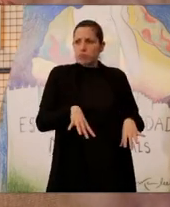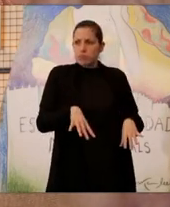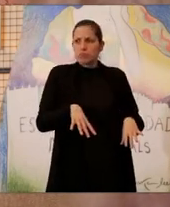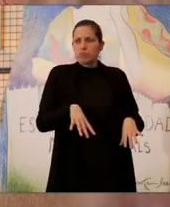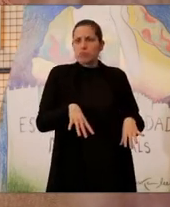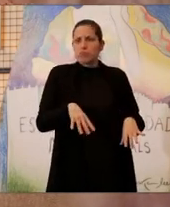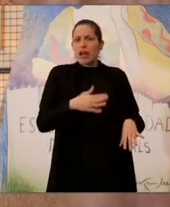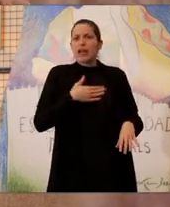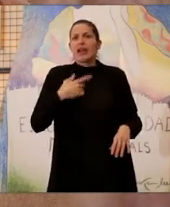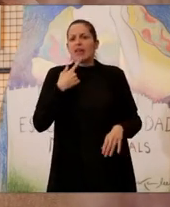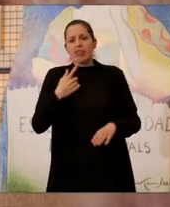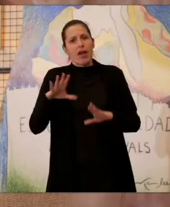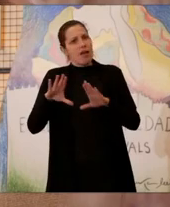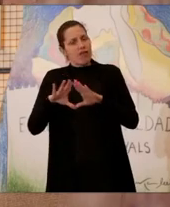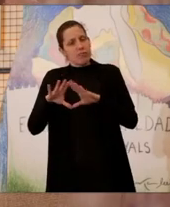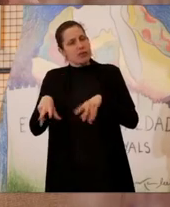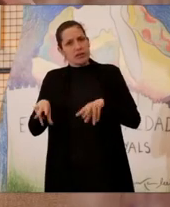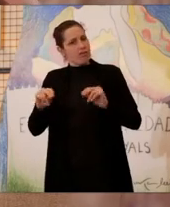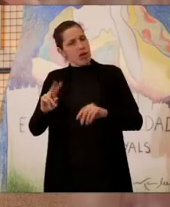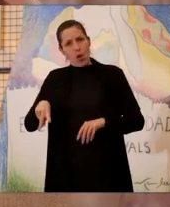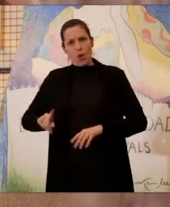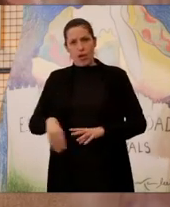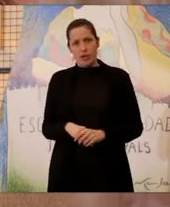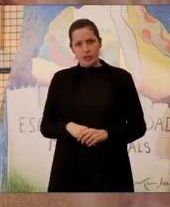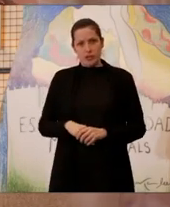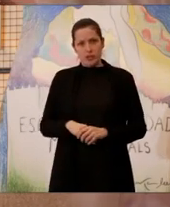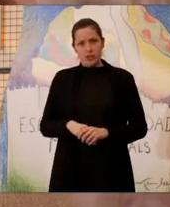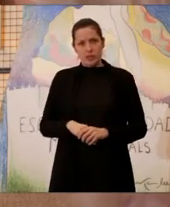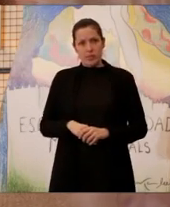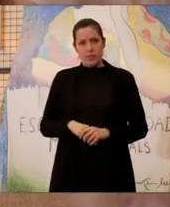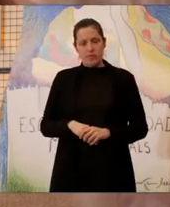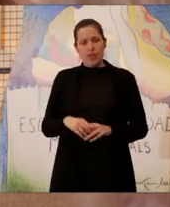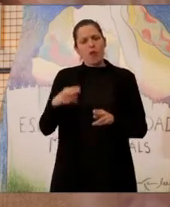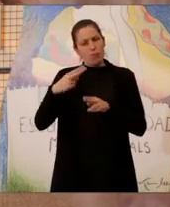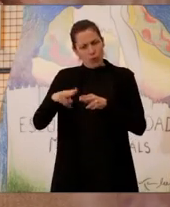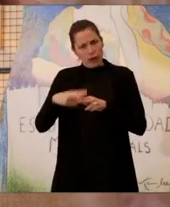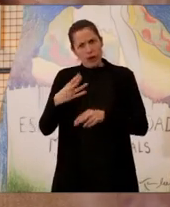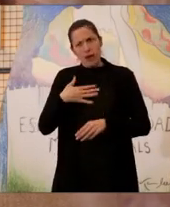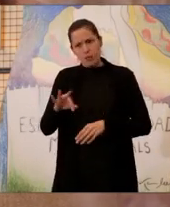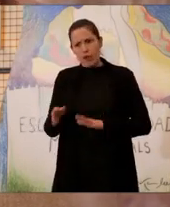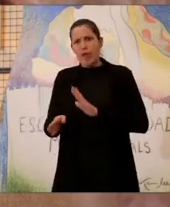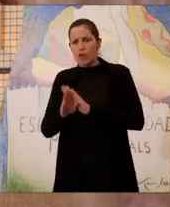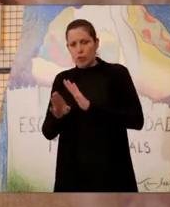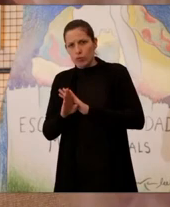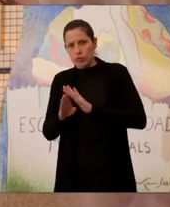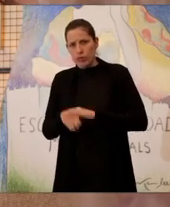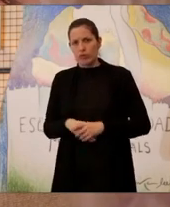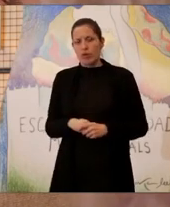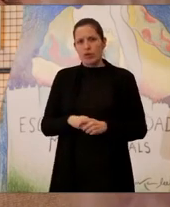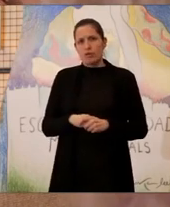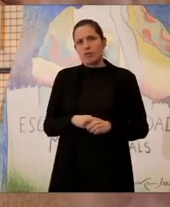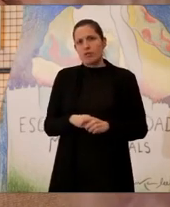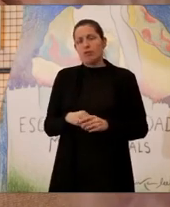deja de ser feminista y pero tampoco que dejes de hacer política yo creo que hay hay como muchas mentiras